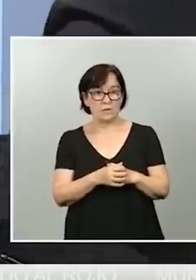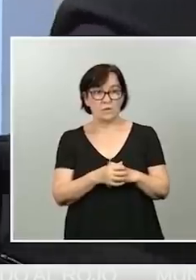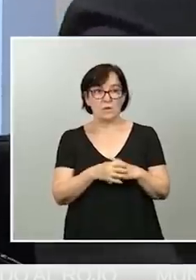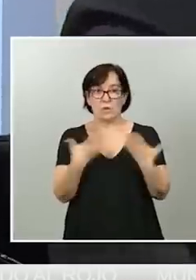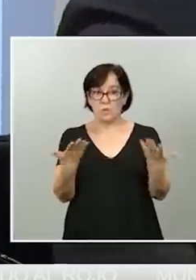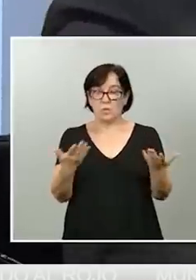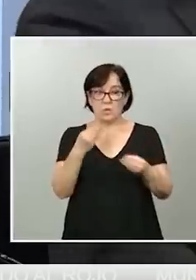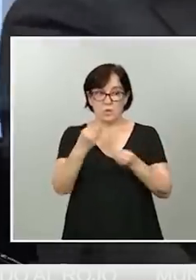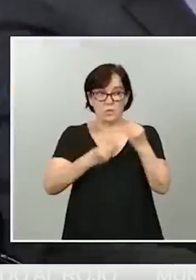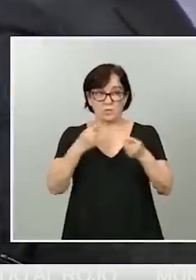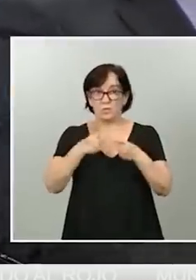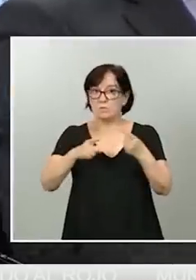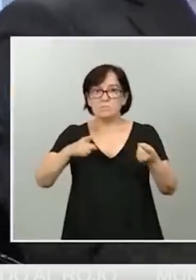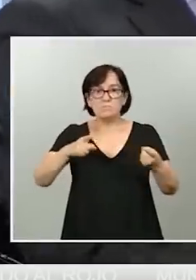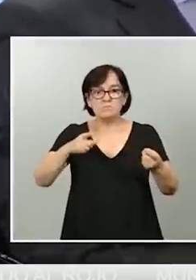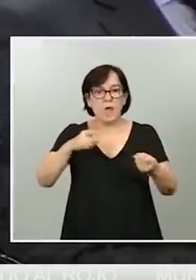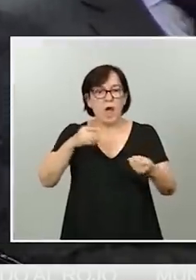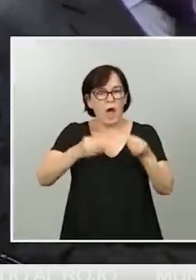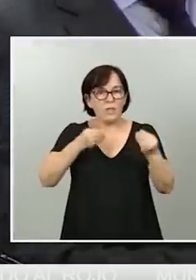que está dispuesto a hacer